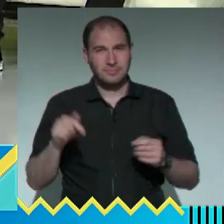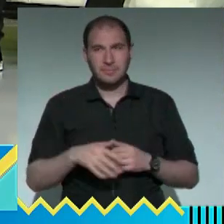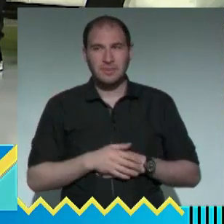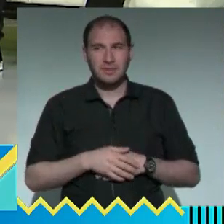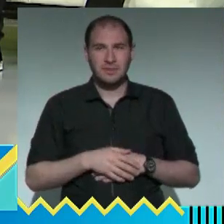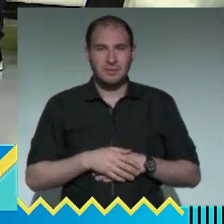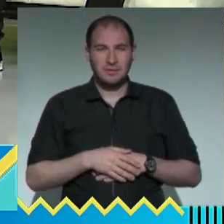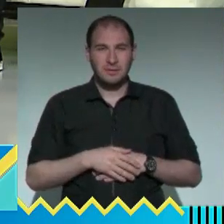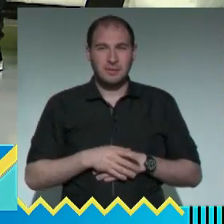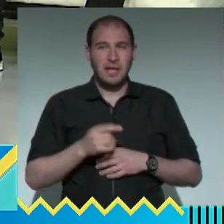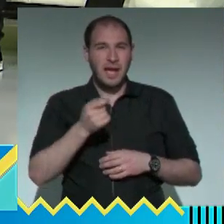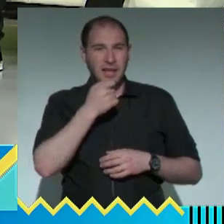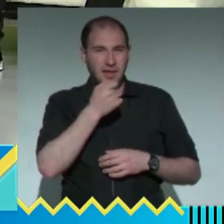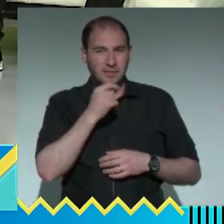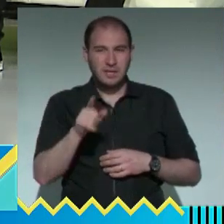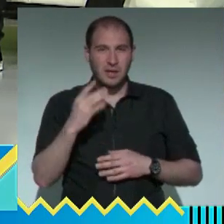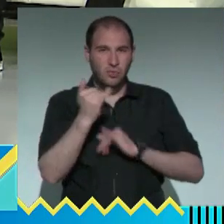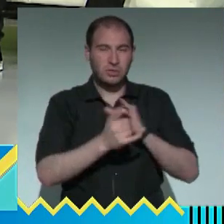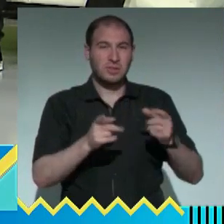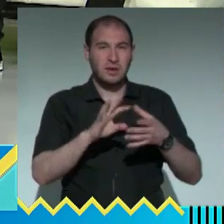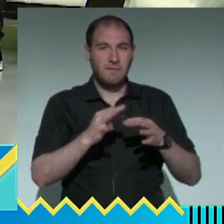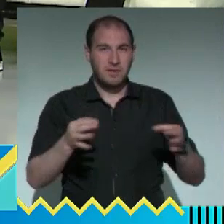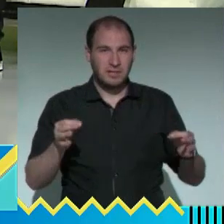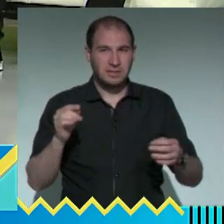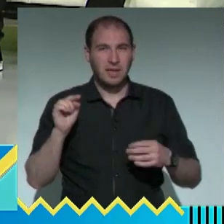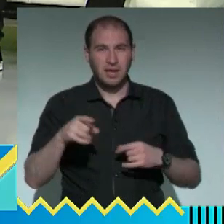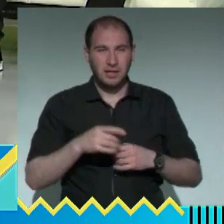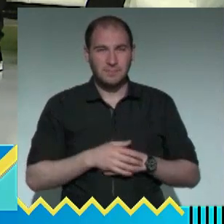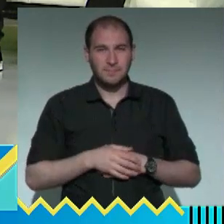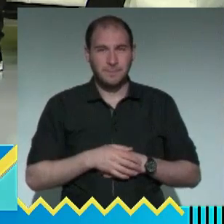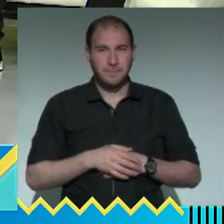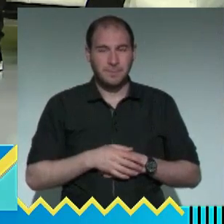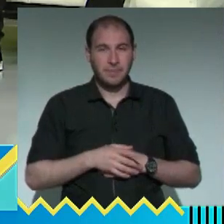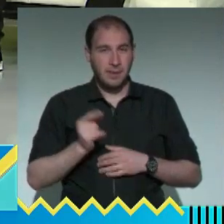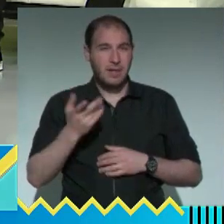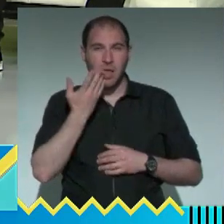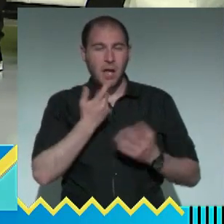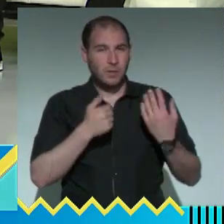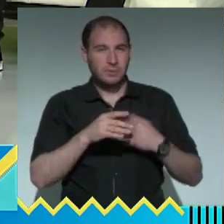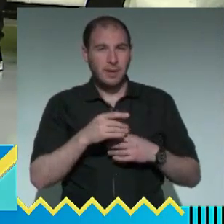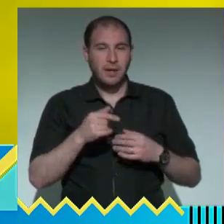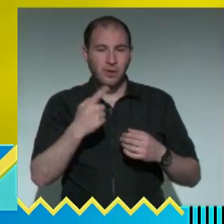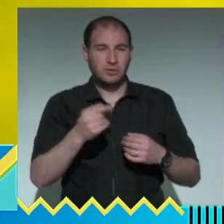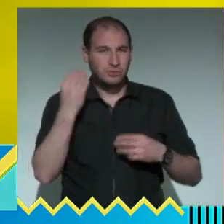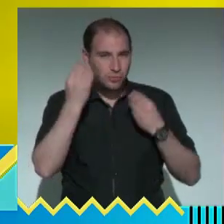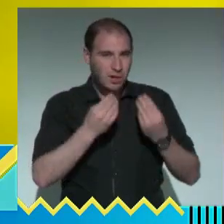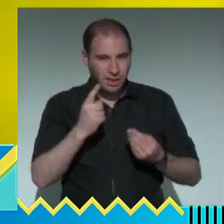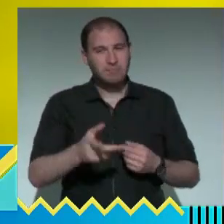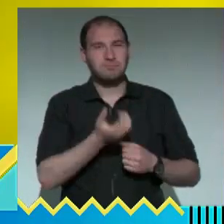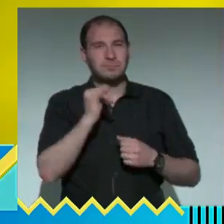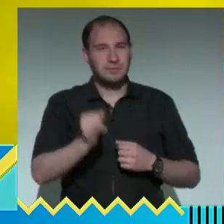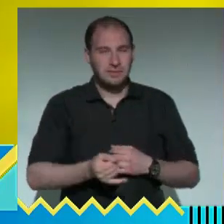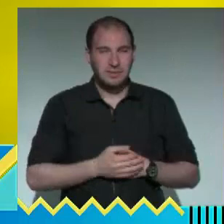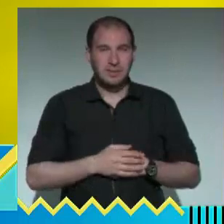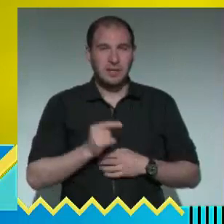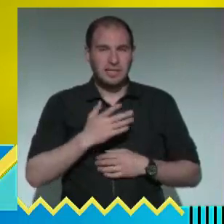otra, ¿no? Sí. En una entrevista él dice que hay una frase que a él le gusta mucho, que es mereces lo que sueñas. Él